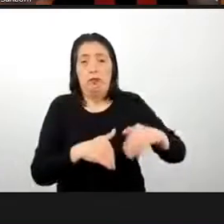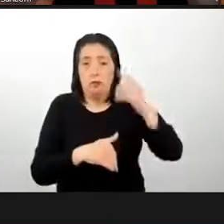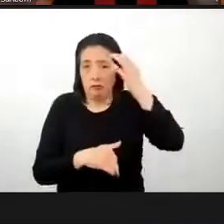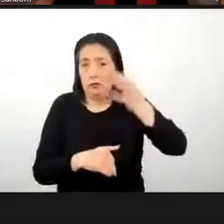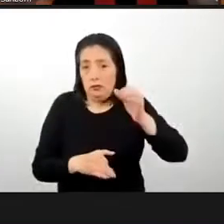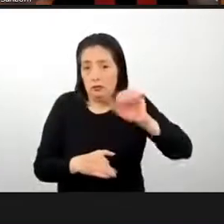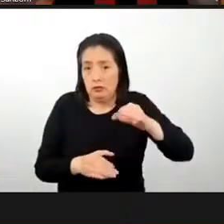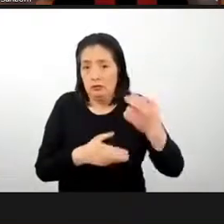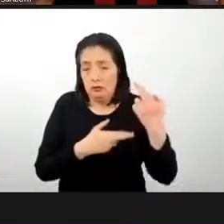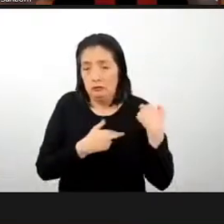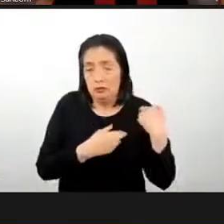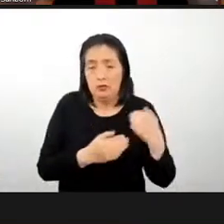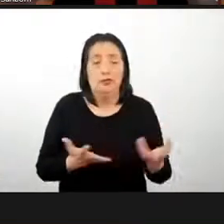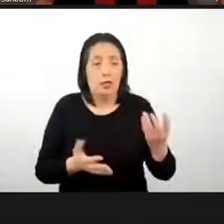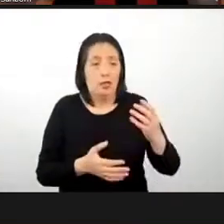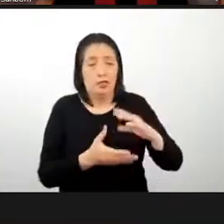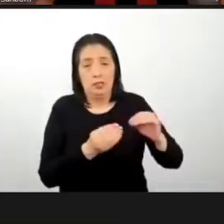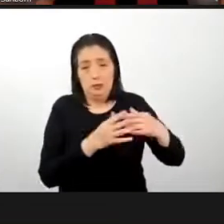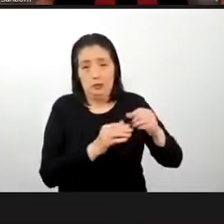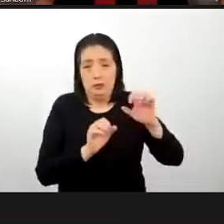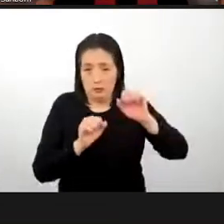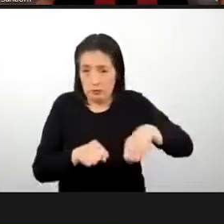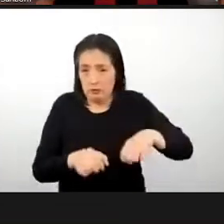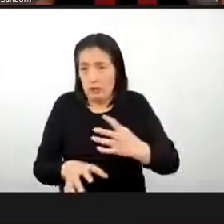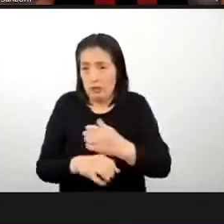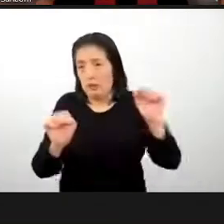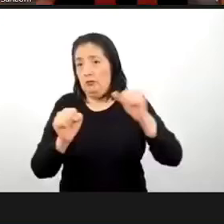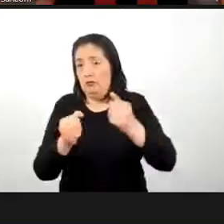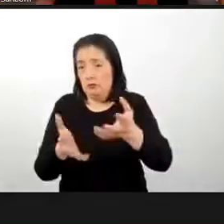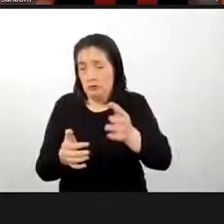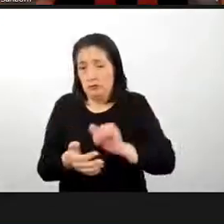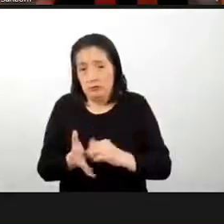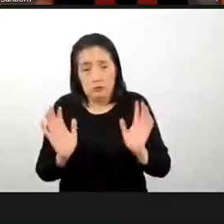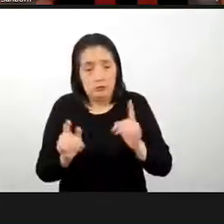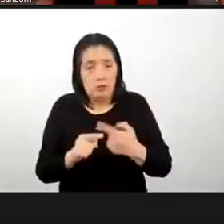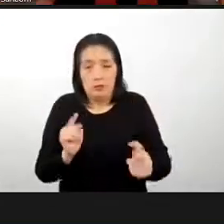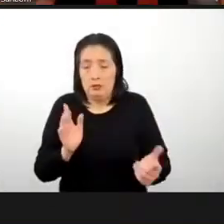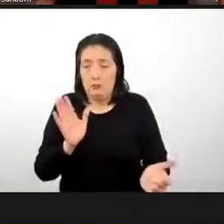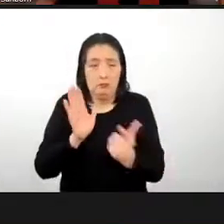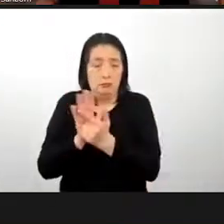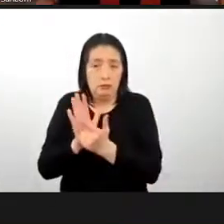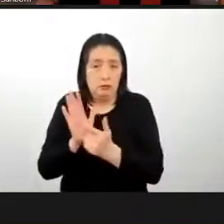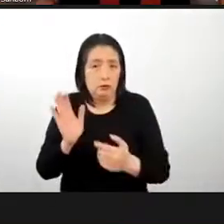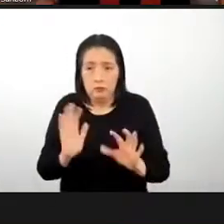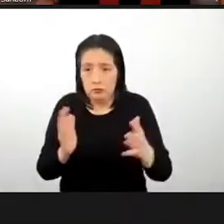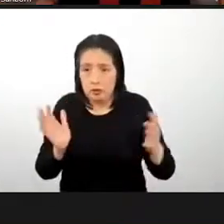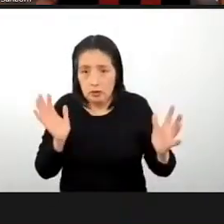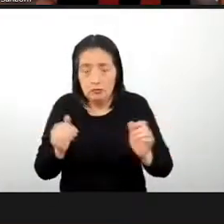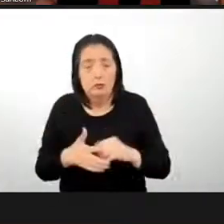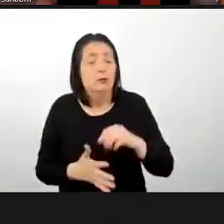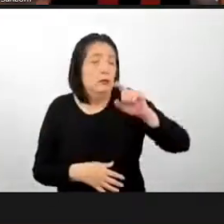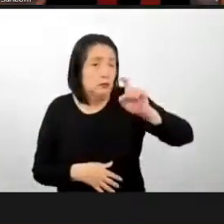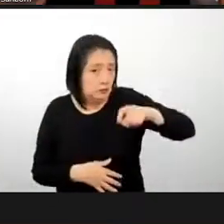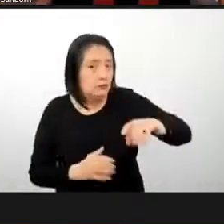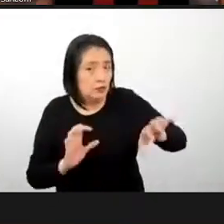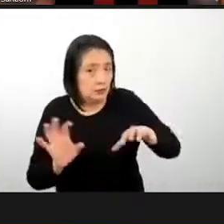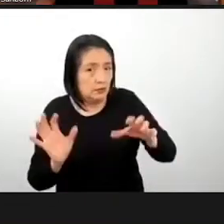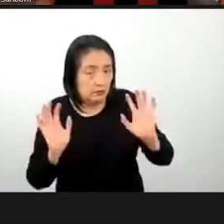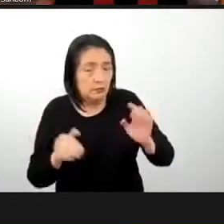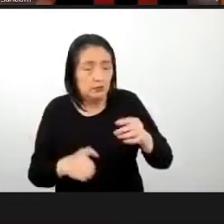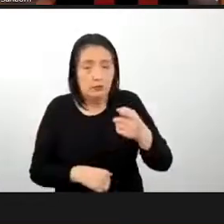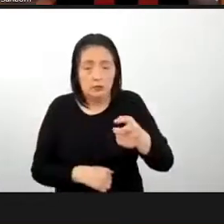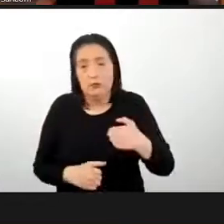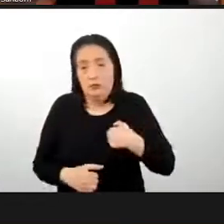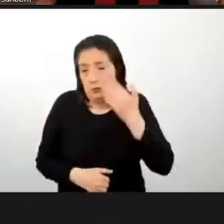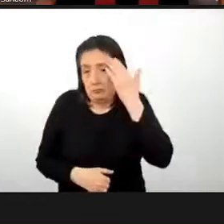y que por tanto hay que recuperar, pero que juridificarla no se ha hecho todavía, ¿no? Pero debería pensarse en ello, ¿no? Esto es lo que se